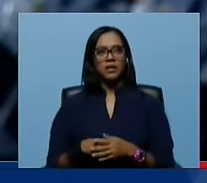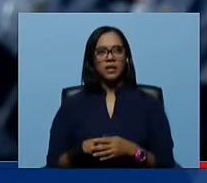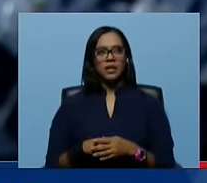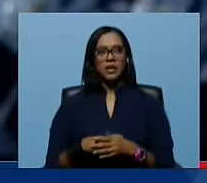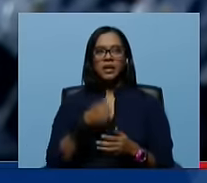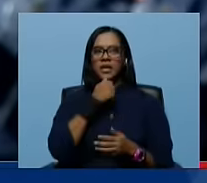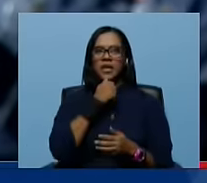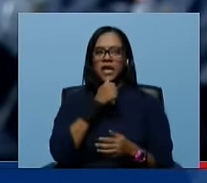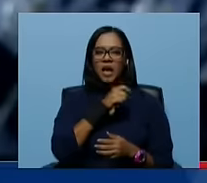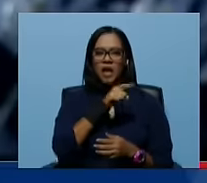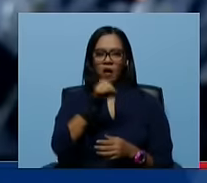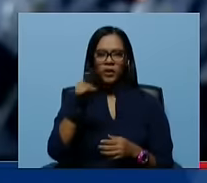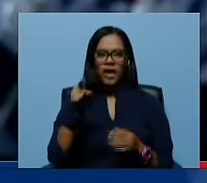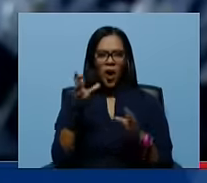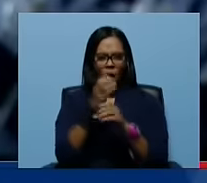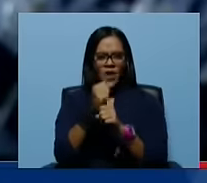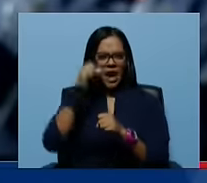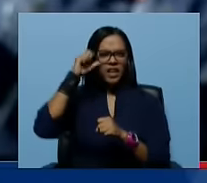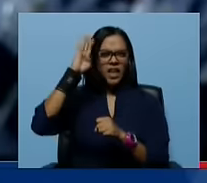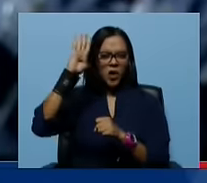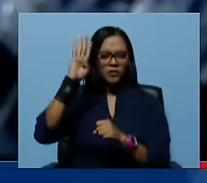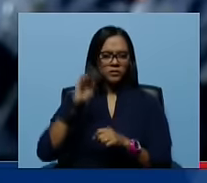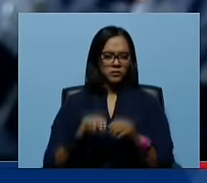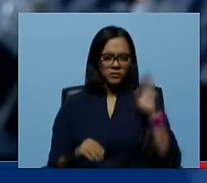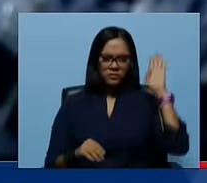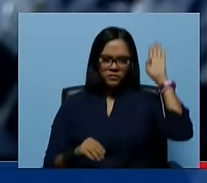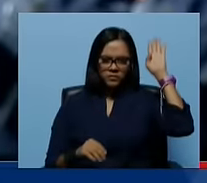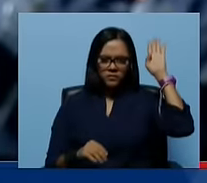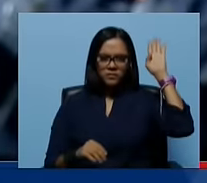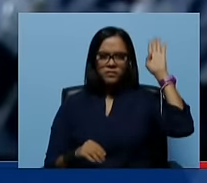¿quiénes de ustedes creen en Dios? Levanten la mano.